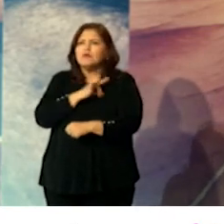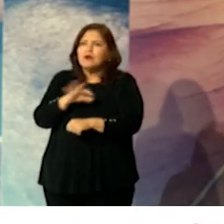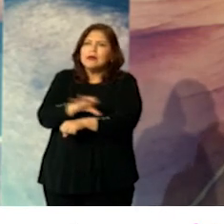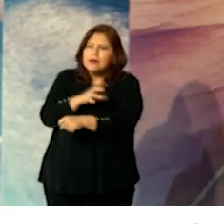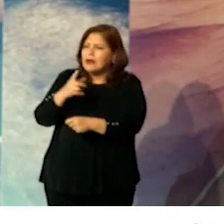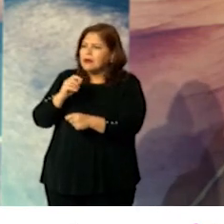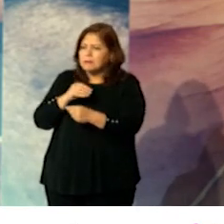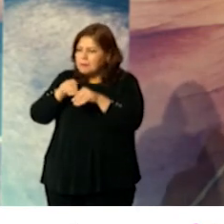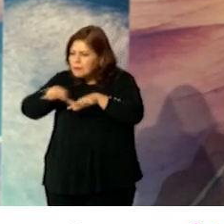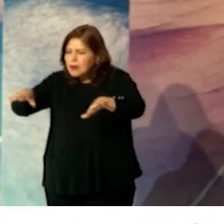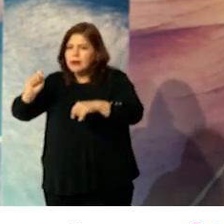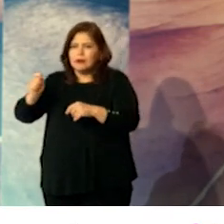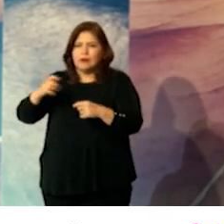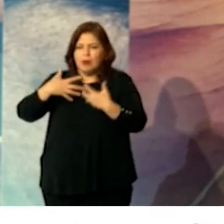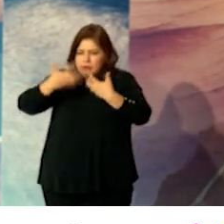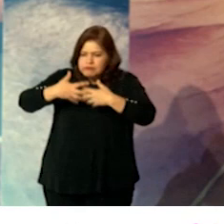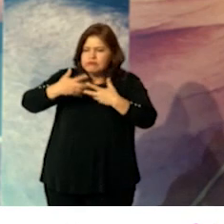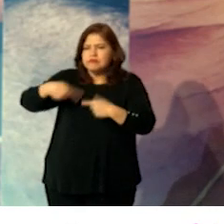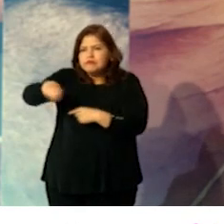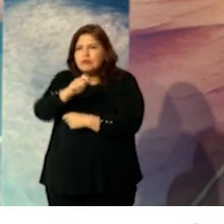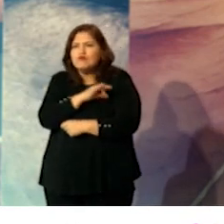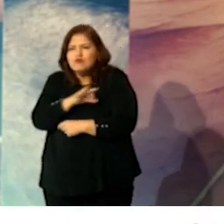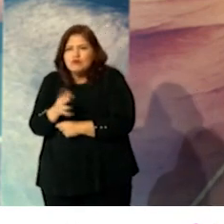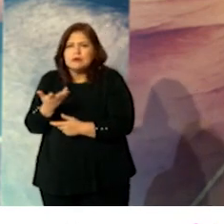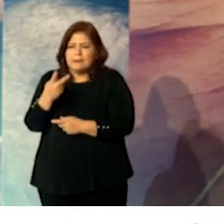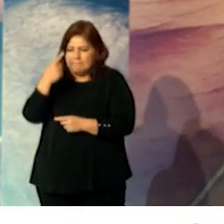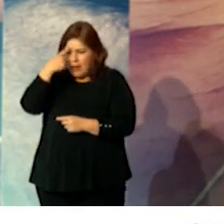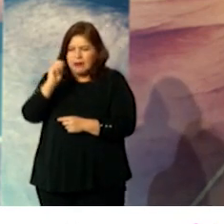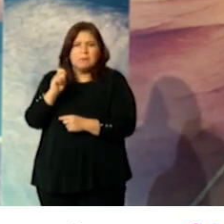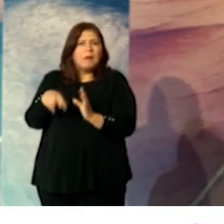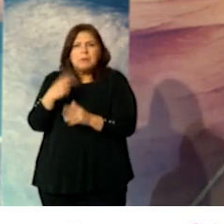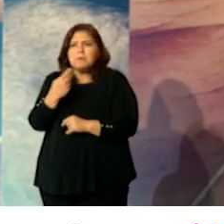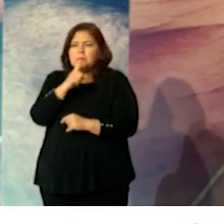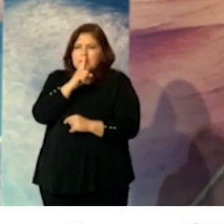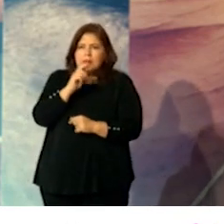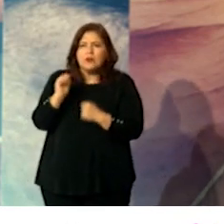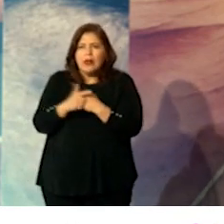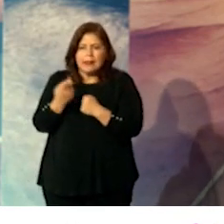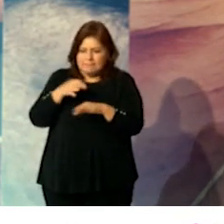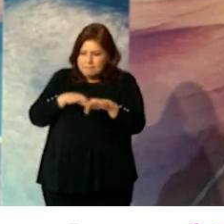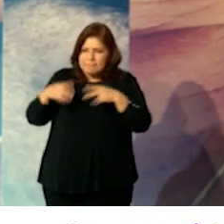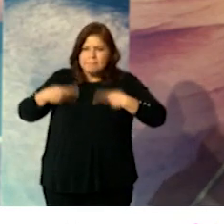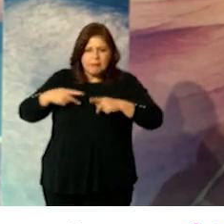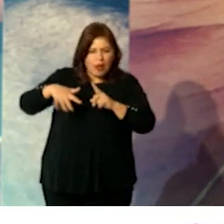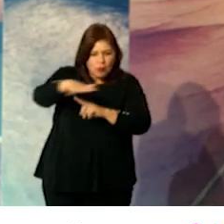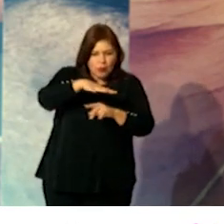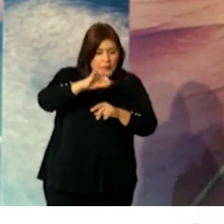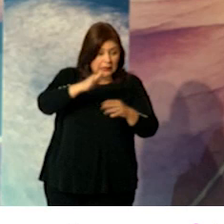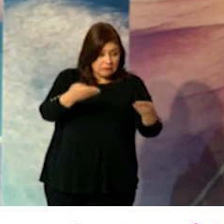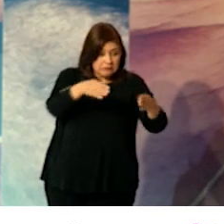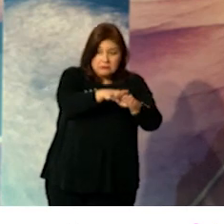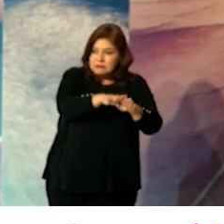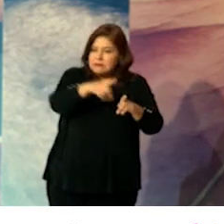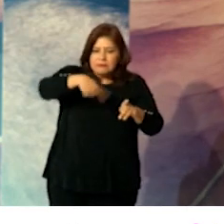implantar? ¿Qué se hace con la infraestructura después de la termoeléctrica? Que no se quede ahí vacía. ¿Qué pasa con todas las personas que están trabajando en la zona? Que si tú la cierras de un día